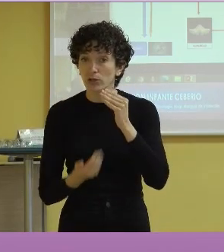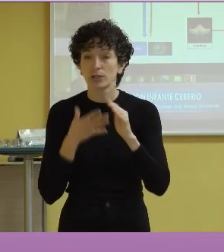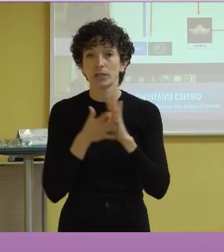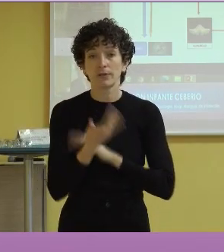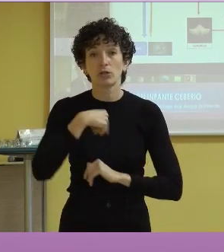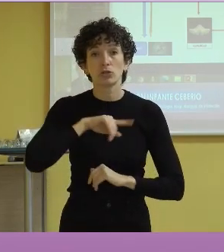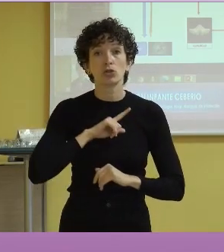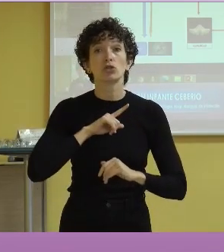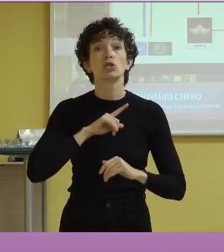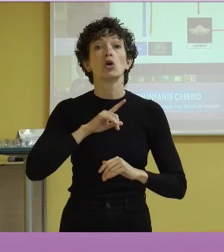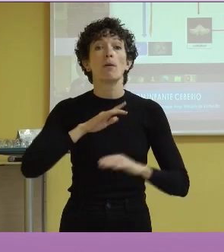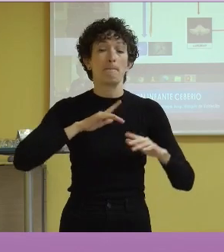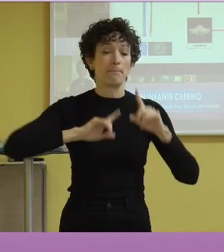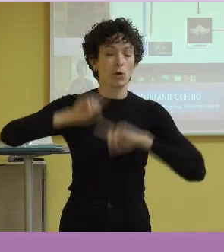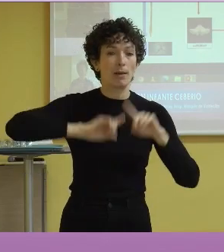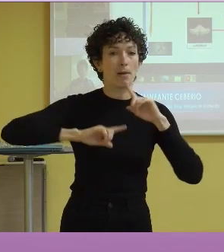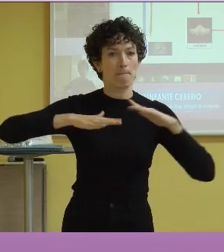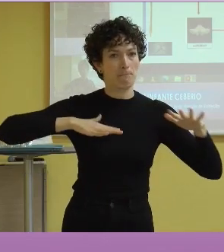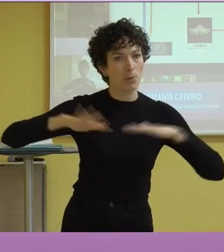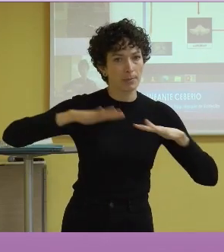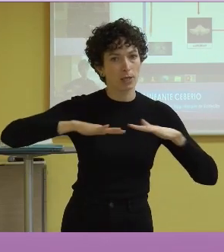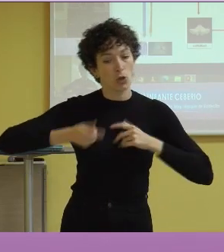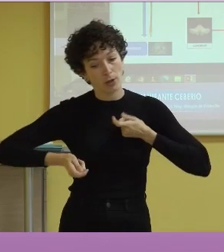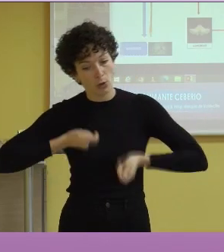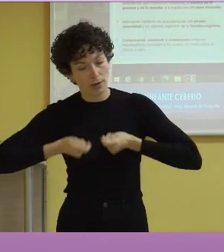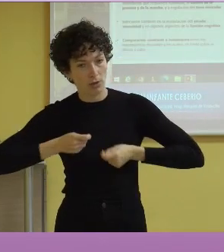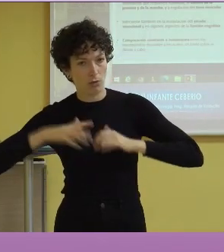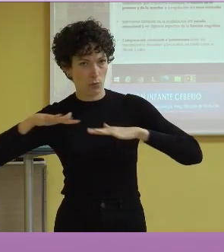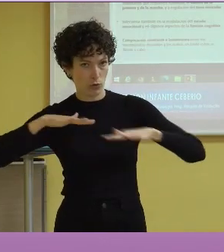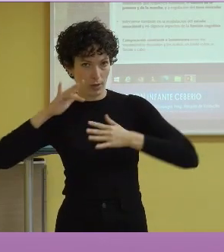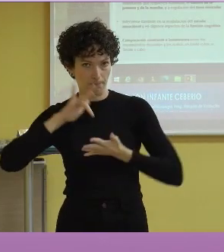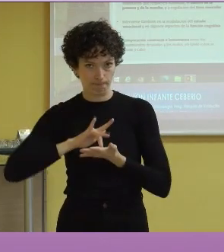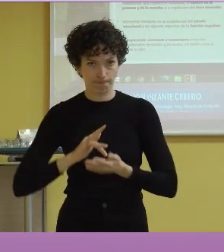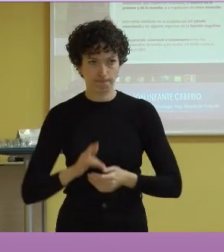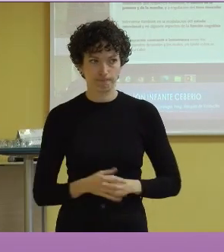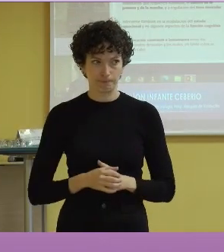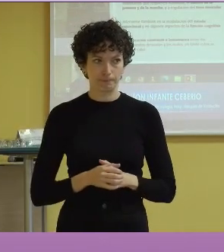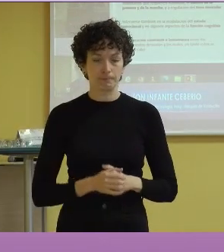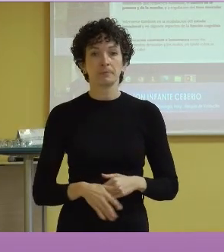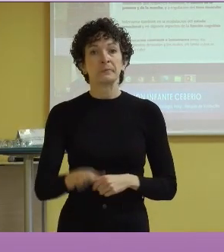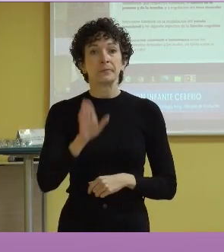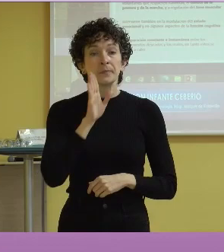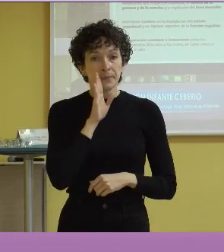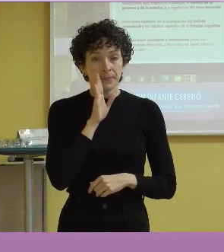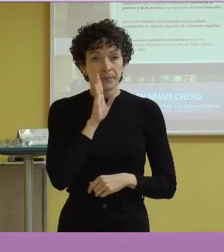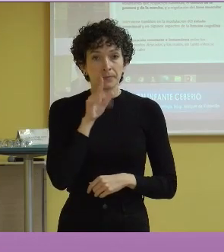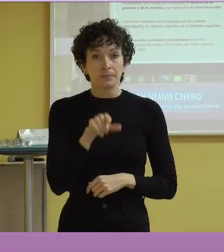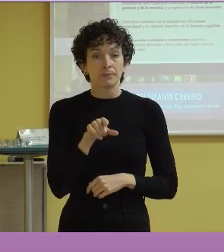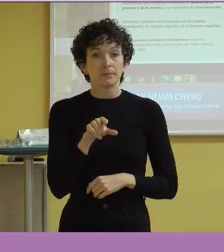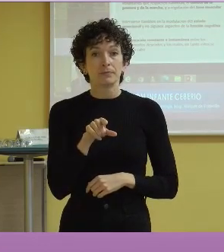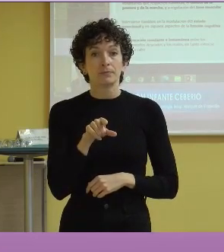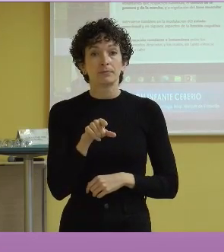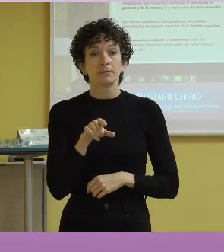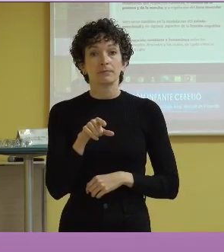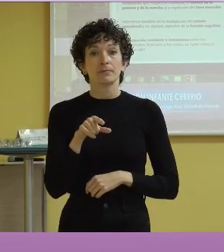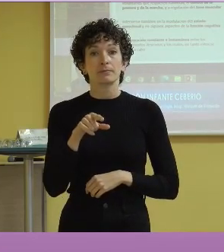problemas de movimiento, de coordinación motora. Ya hemos dicho, ¿no?, que contiene el 50%